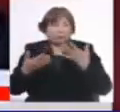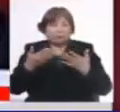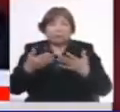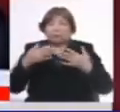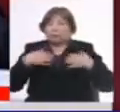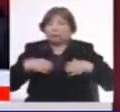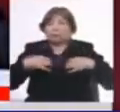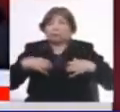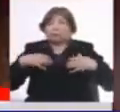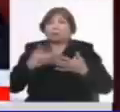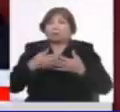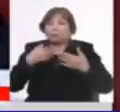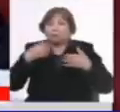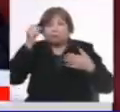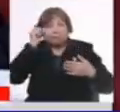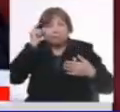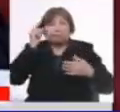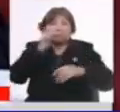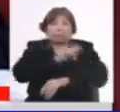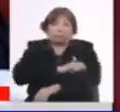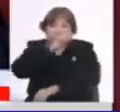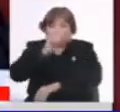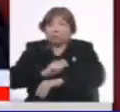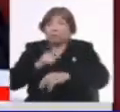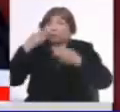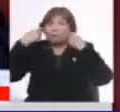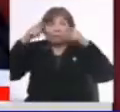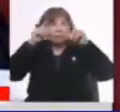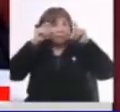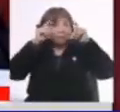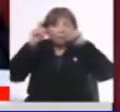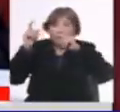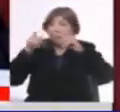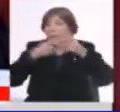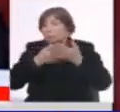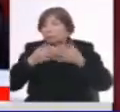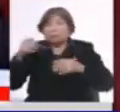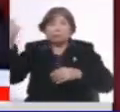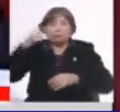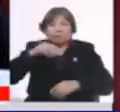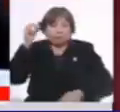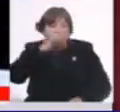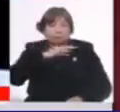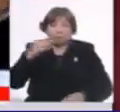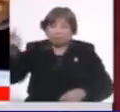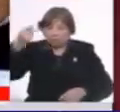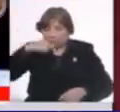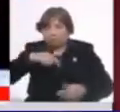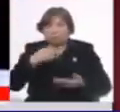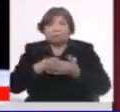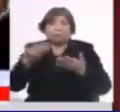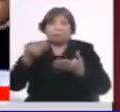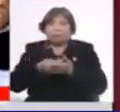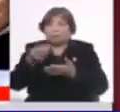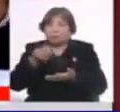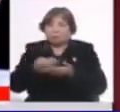cuestión desesperante, porque hay que entender que Tacna vive del turismo. Esos chilenos que vienen a Tacna vienen a